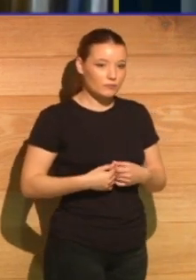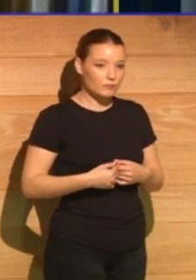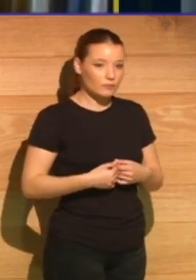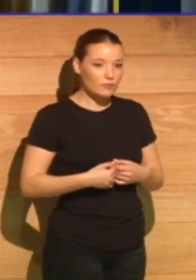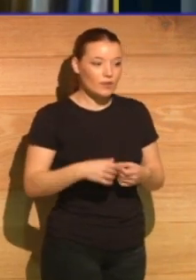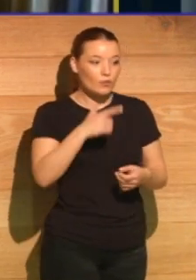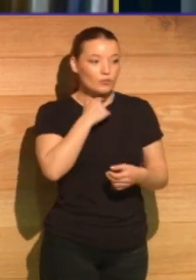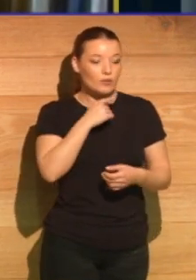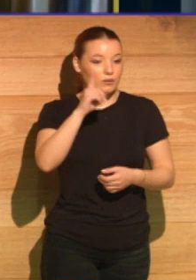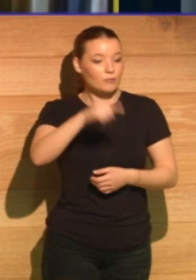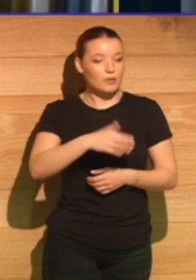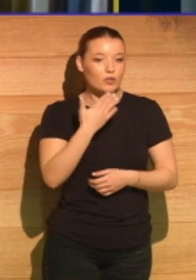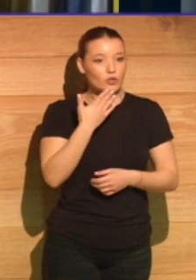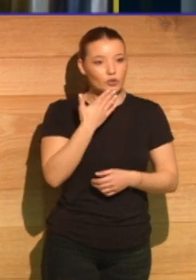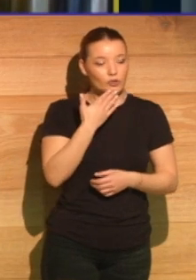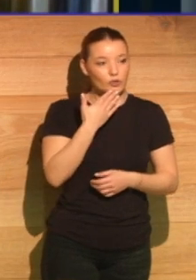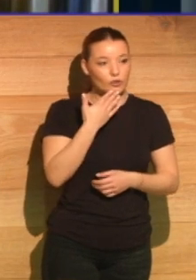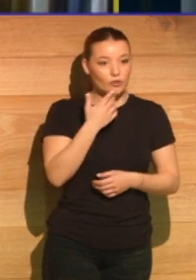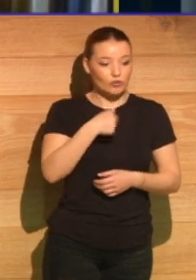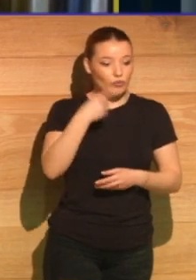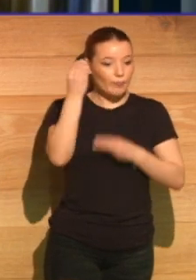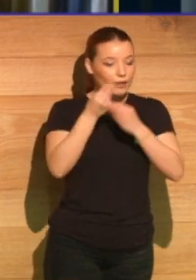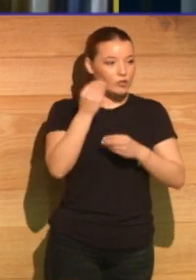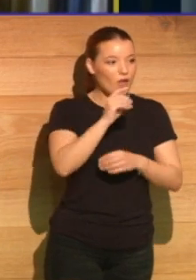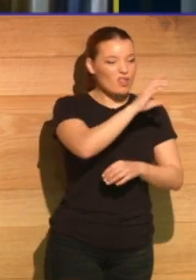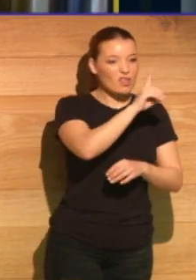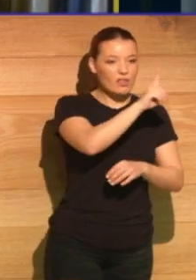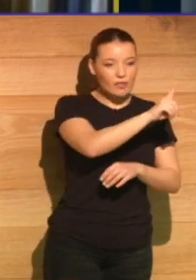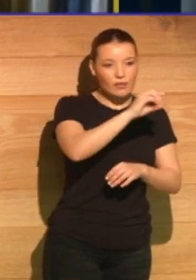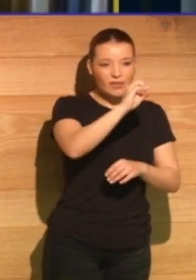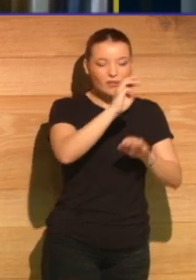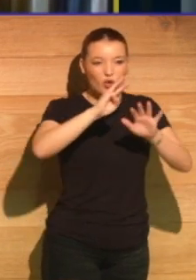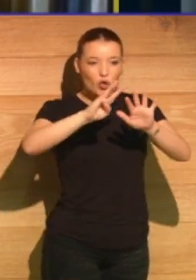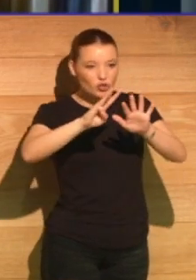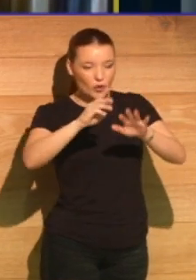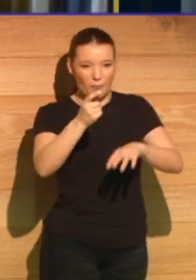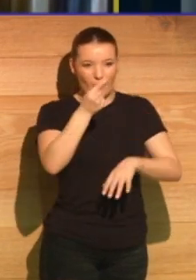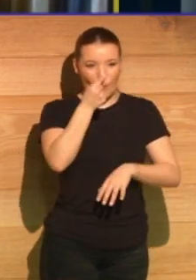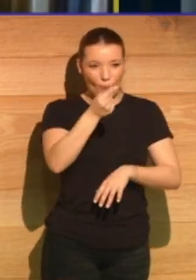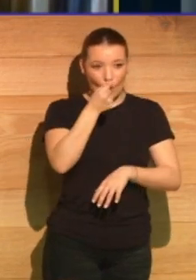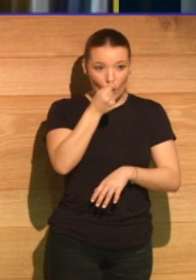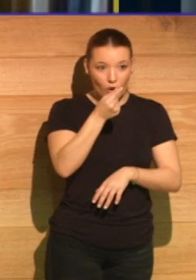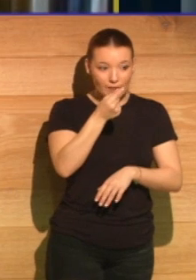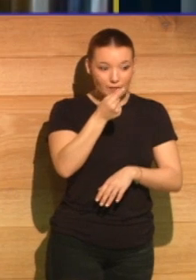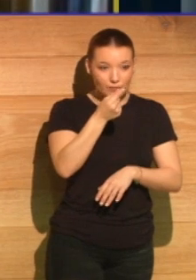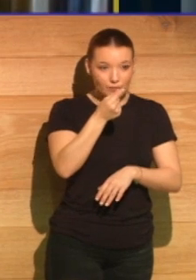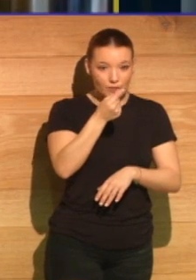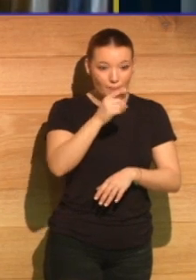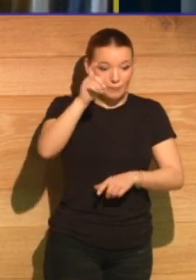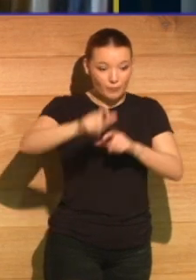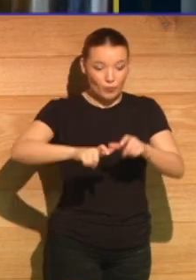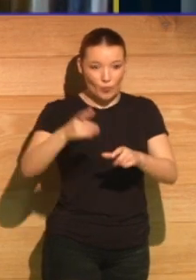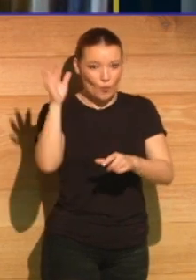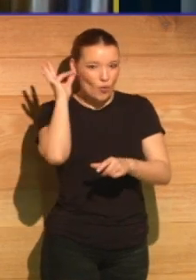una señal, ¿no? Que 108 son muy pocas comparado con las que hay. Es que hay muchísimas mujeres. Entonces, lo